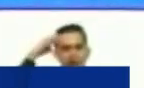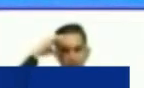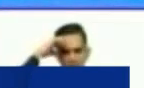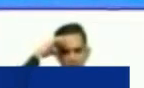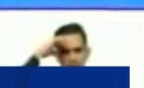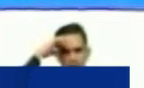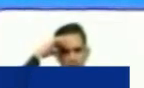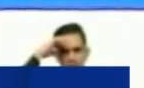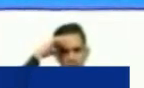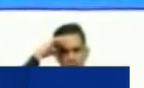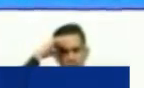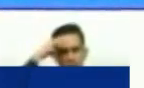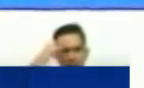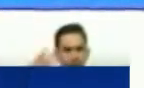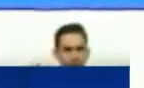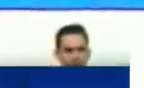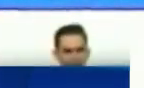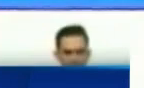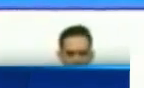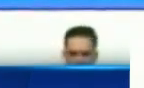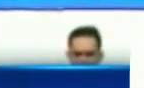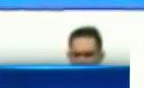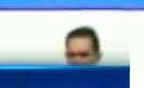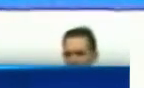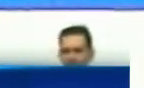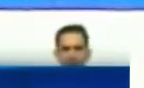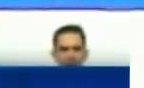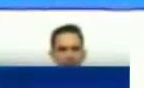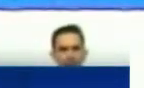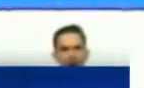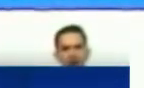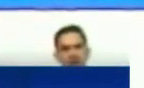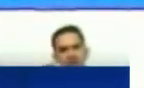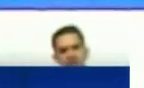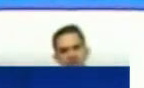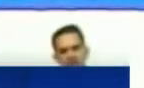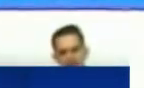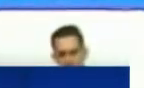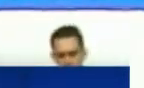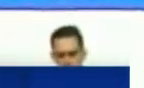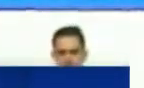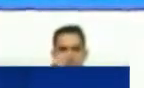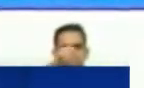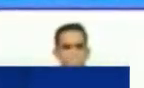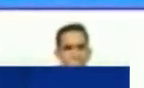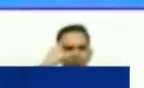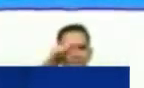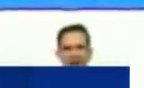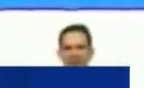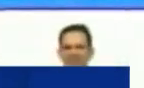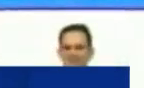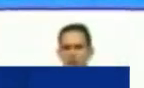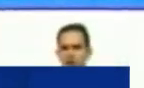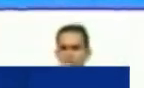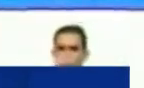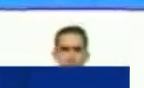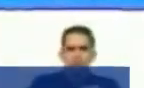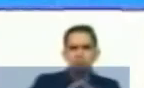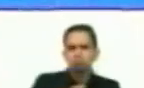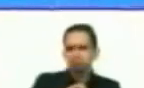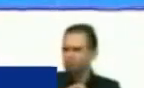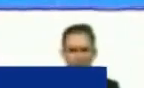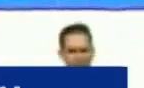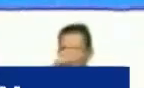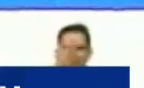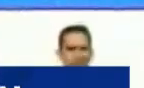elimina los corruptos fideicomisos como el tazón de seguridad y del registro vehicular y